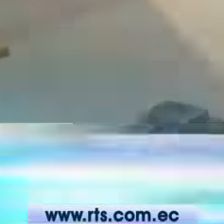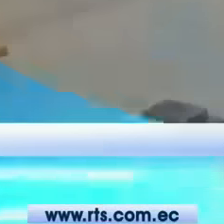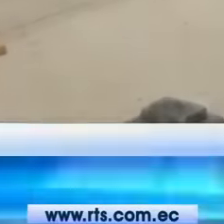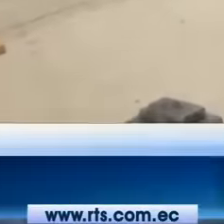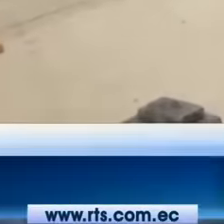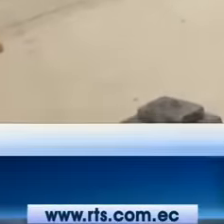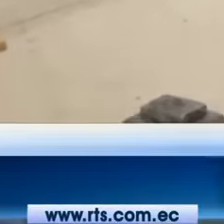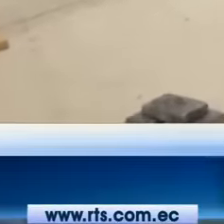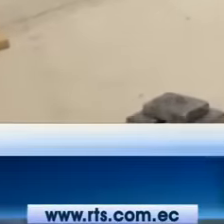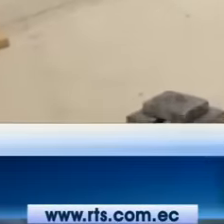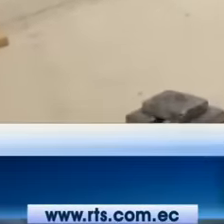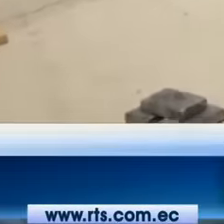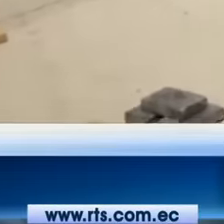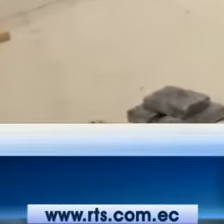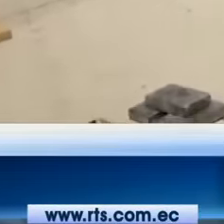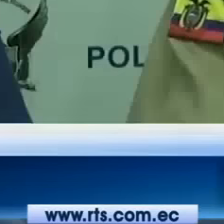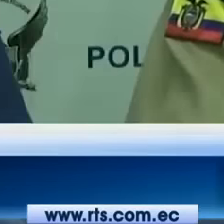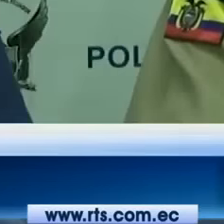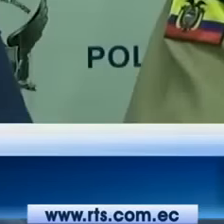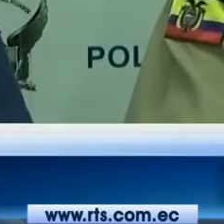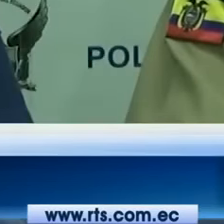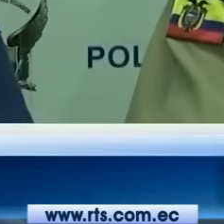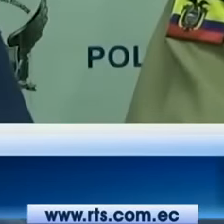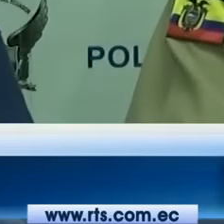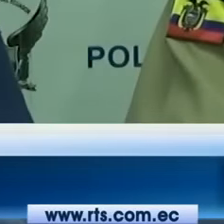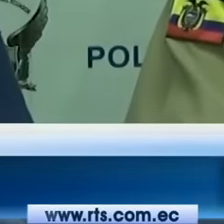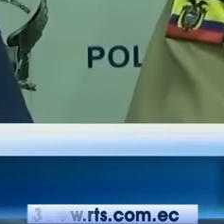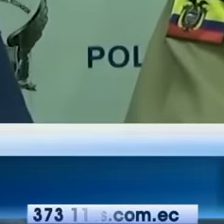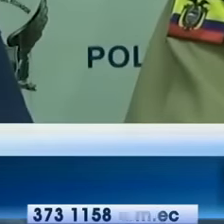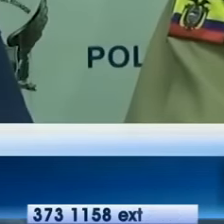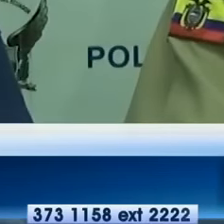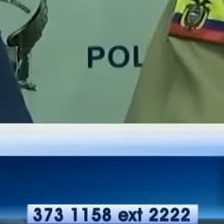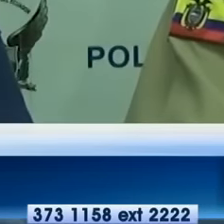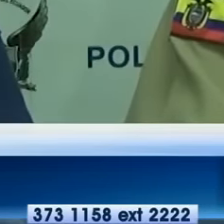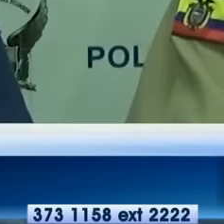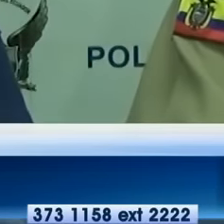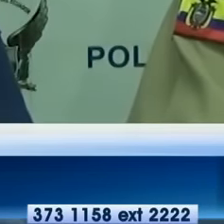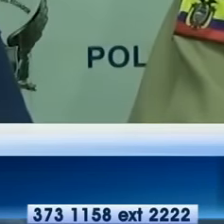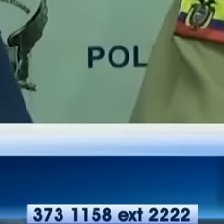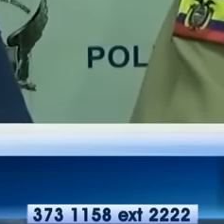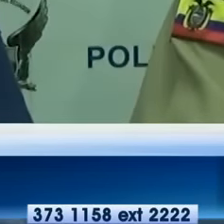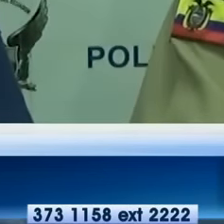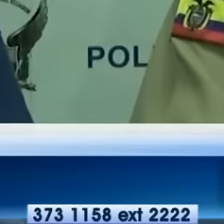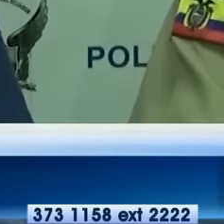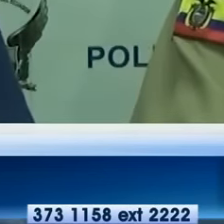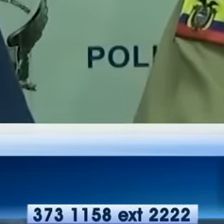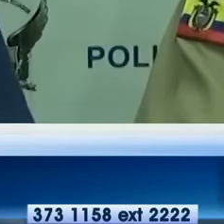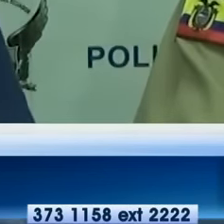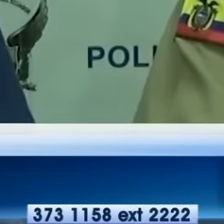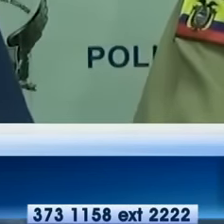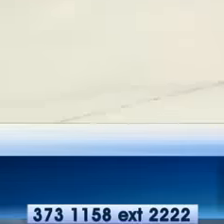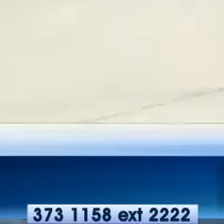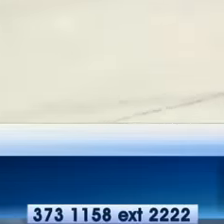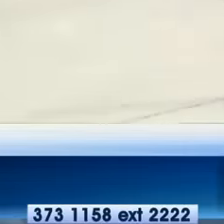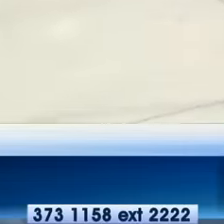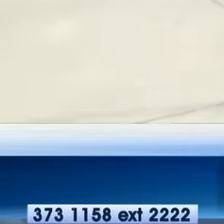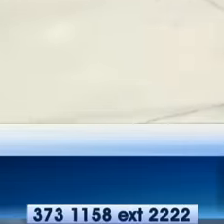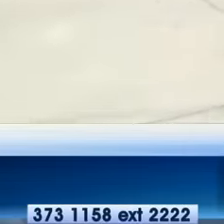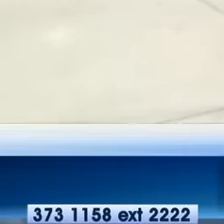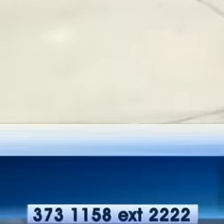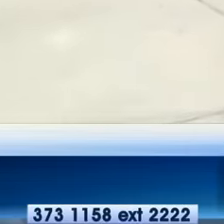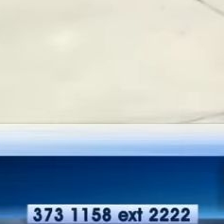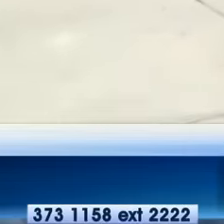encuentran 26 sacos de yute, en cuyo interior contenían 497 paquetes. La